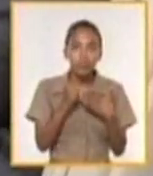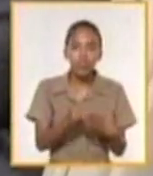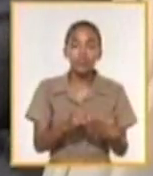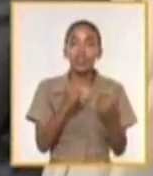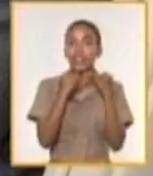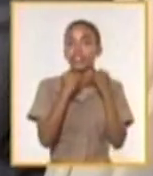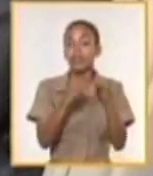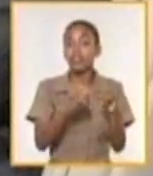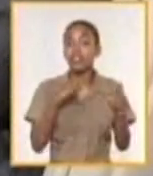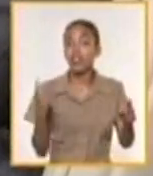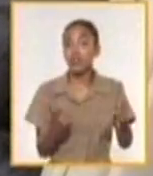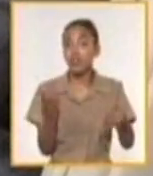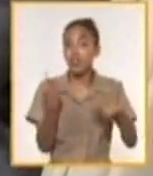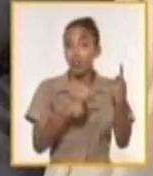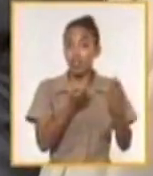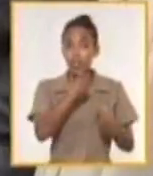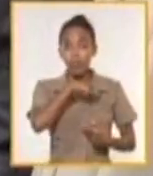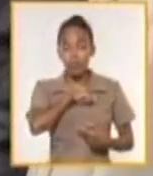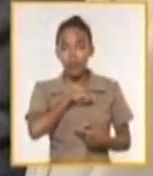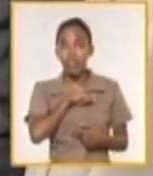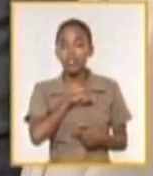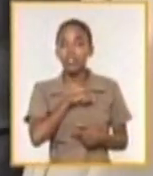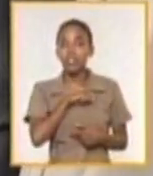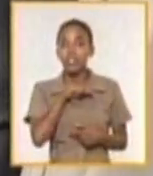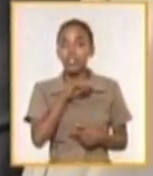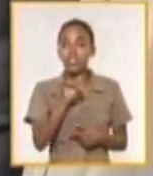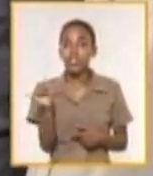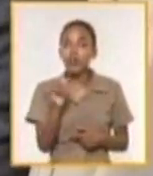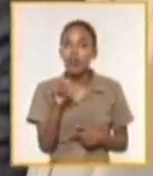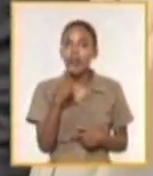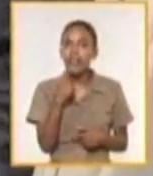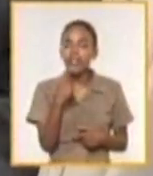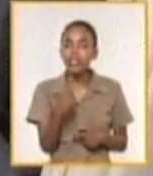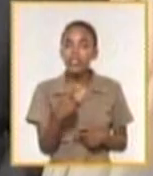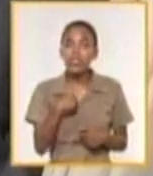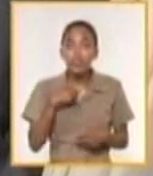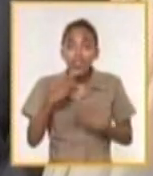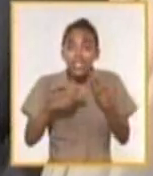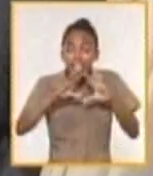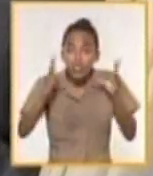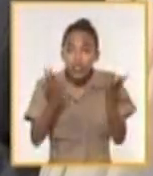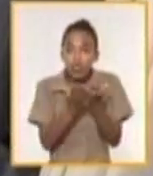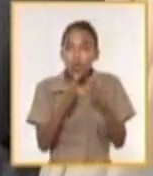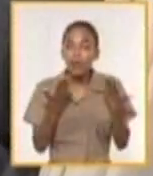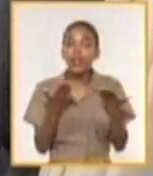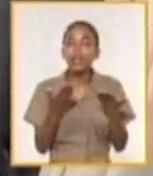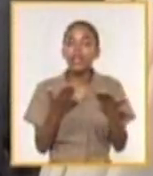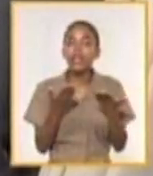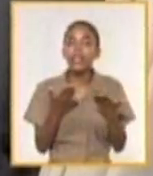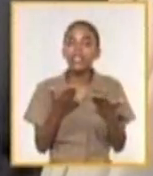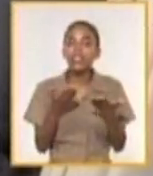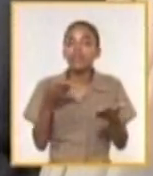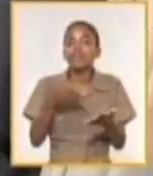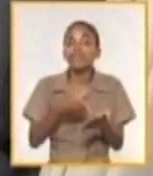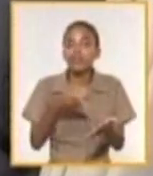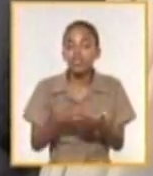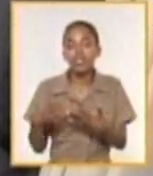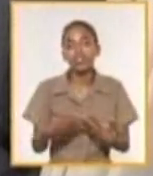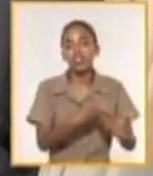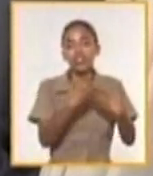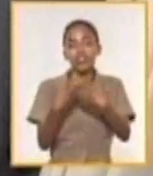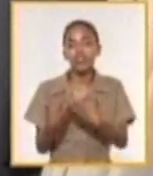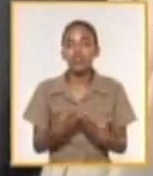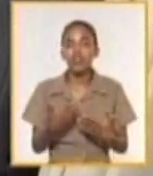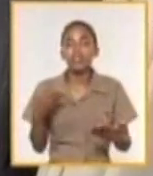que diga lo más importante, cuanto hice y haré fue para impedir que los Estados Unidos, uno se da cuenta de la visión que tenía